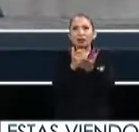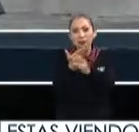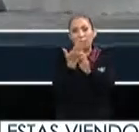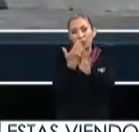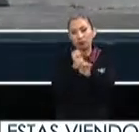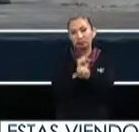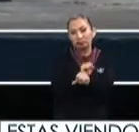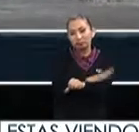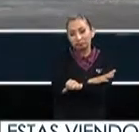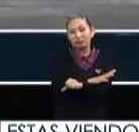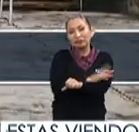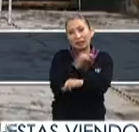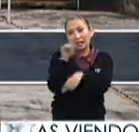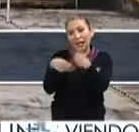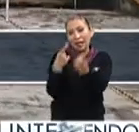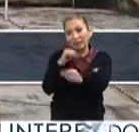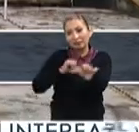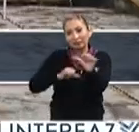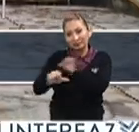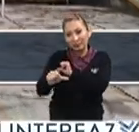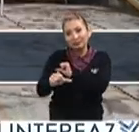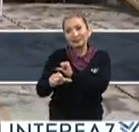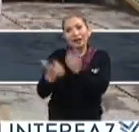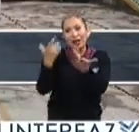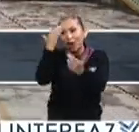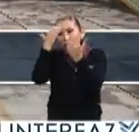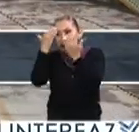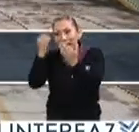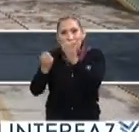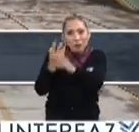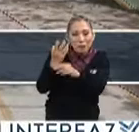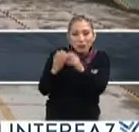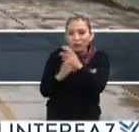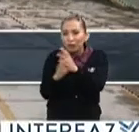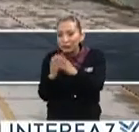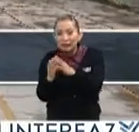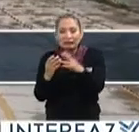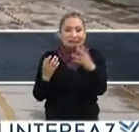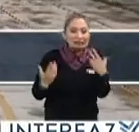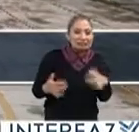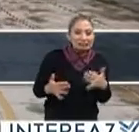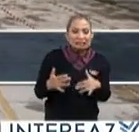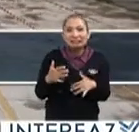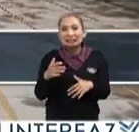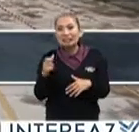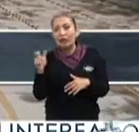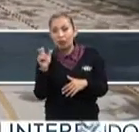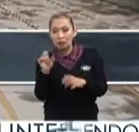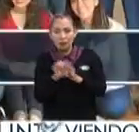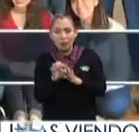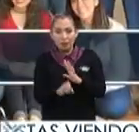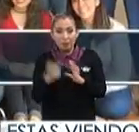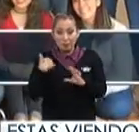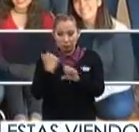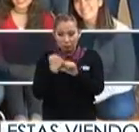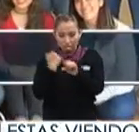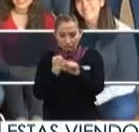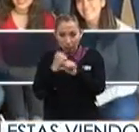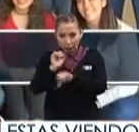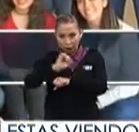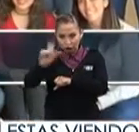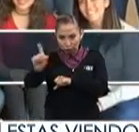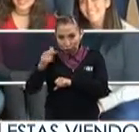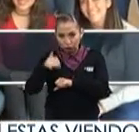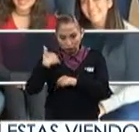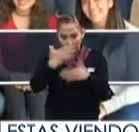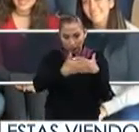Es muy emocionante el ir de intercambio, el conocer cosas nuevas, y pues en cuanto, por ejemplo, en mis prácticas